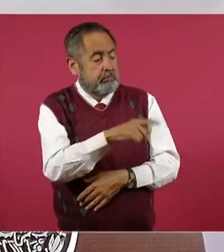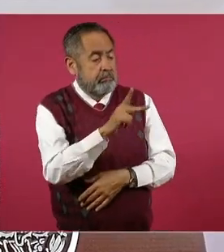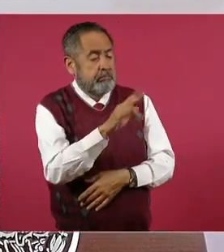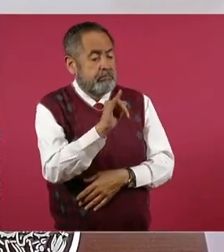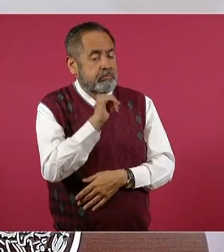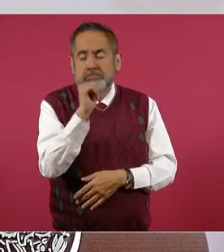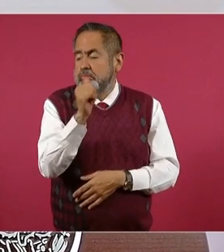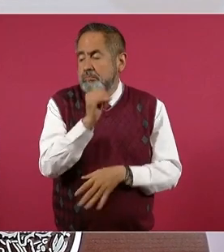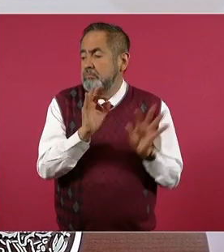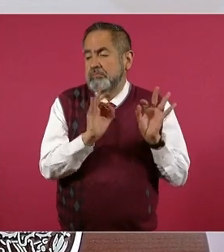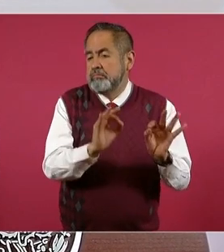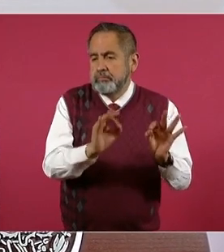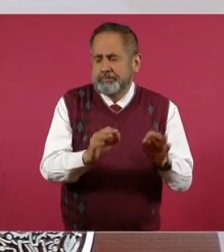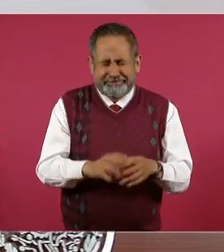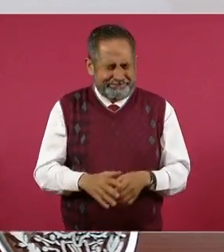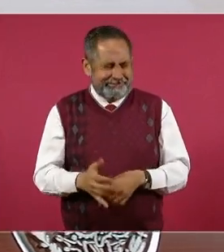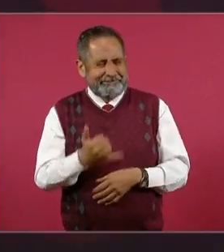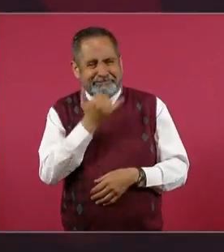Entonces,